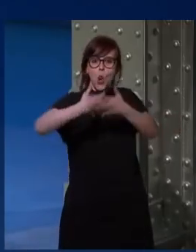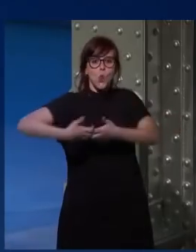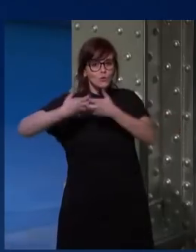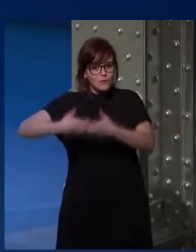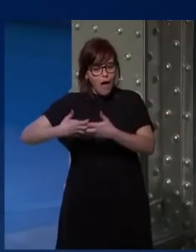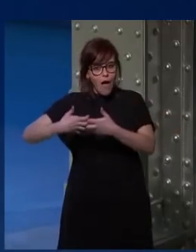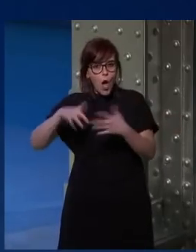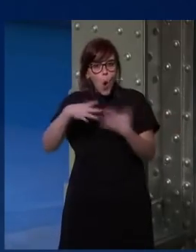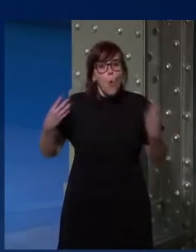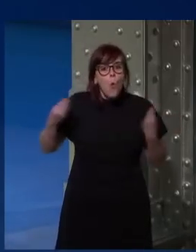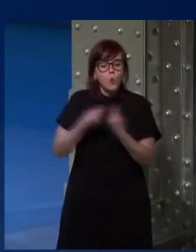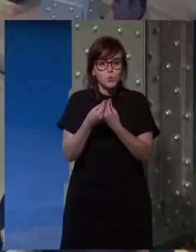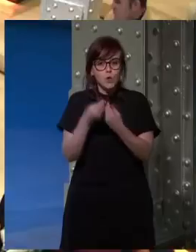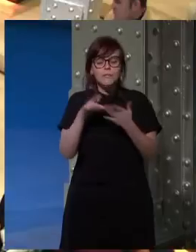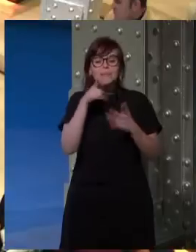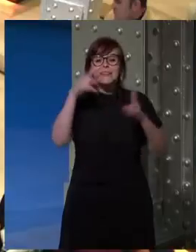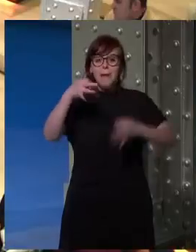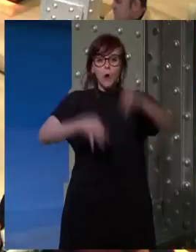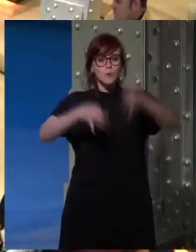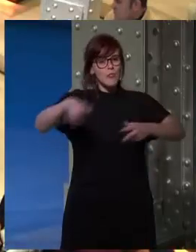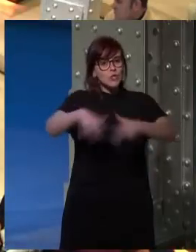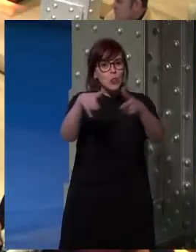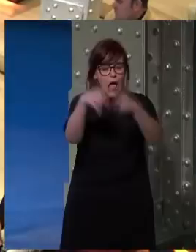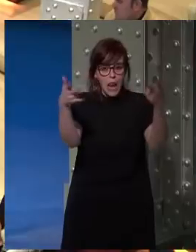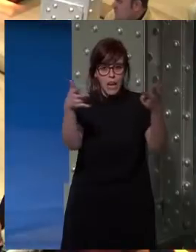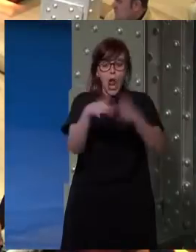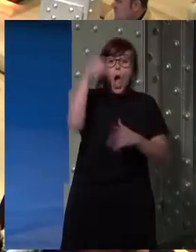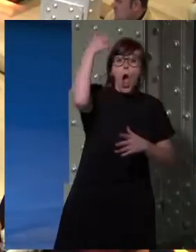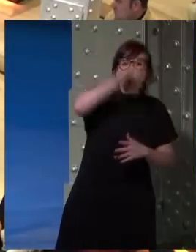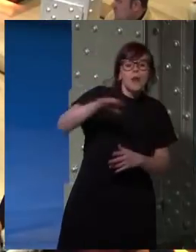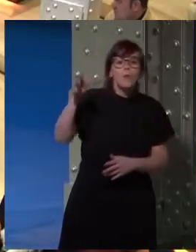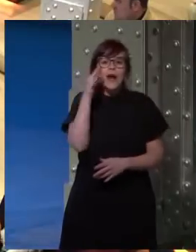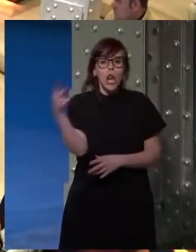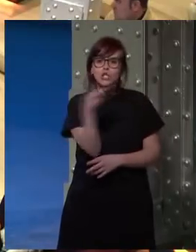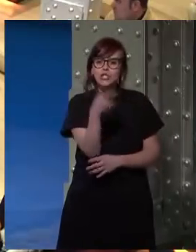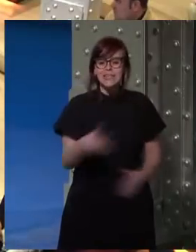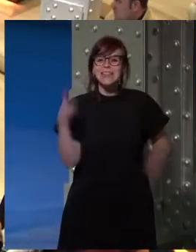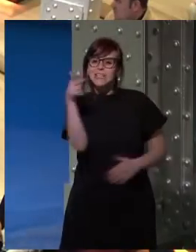los hombres, para nada. Estamos hablando de una cuestión de justicia social. Que la mujer y el hombre tengan los mismos